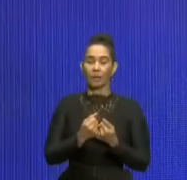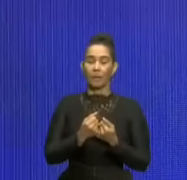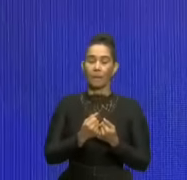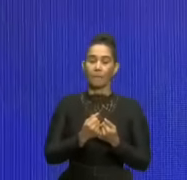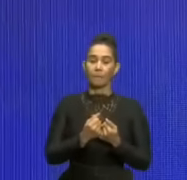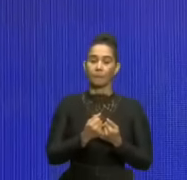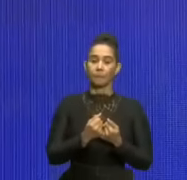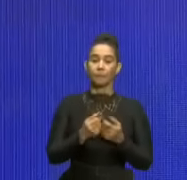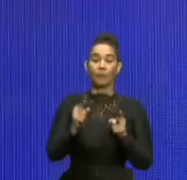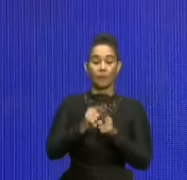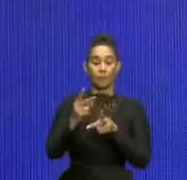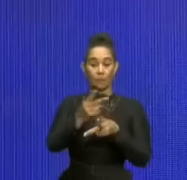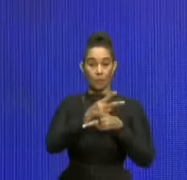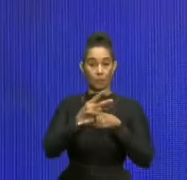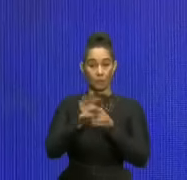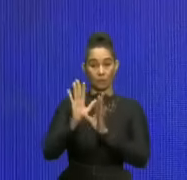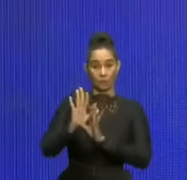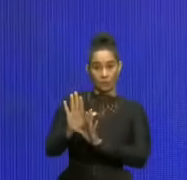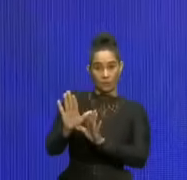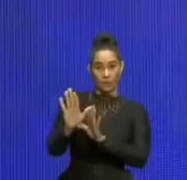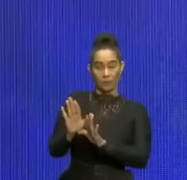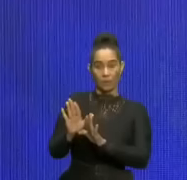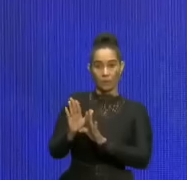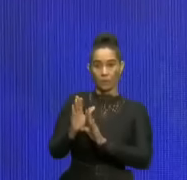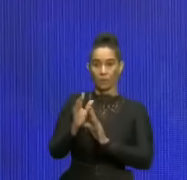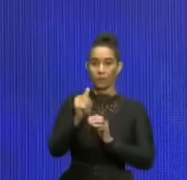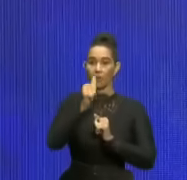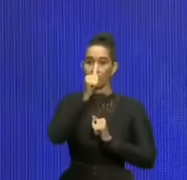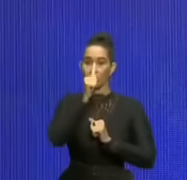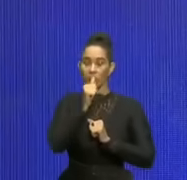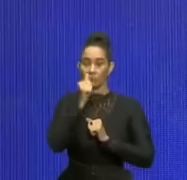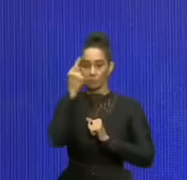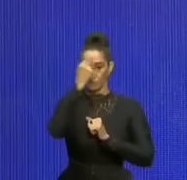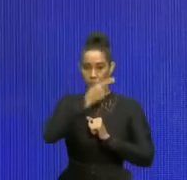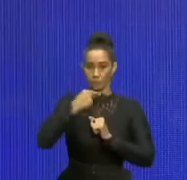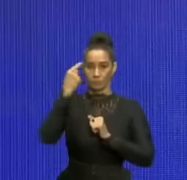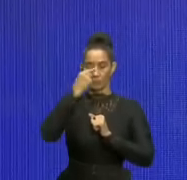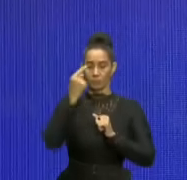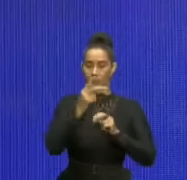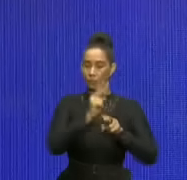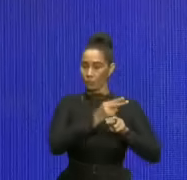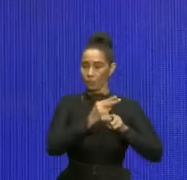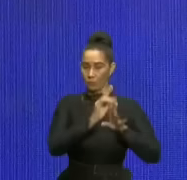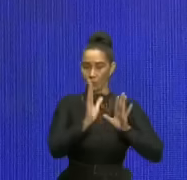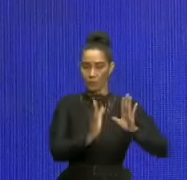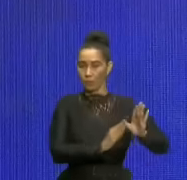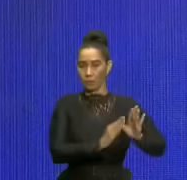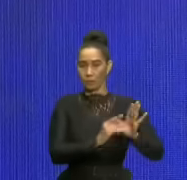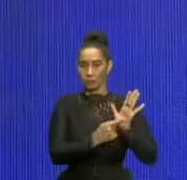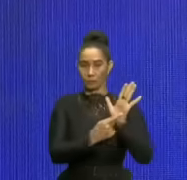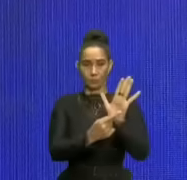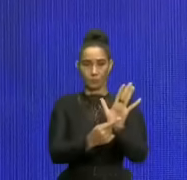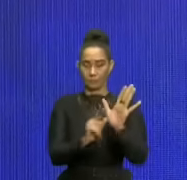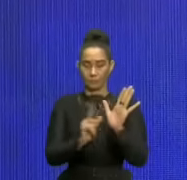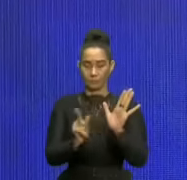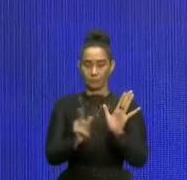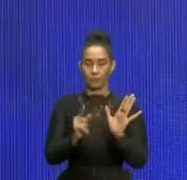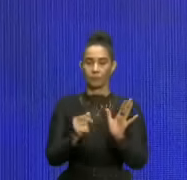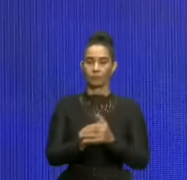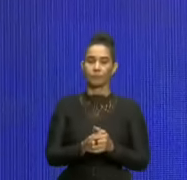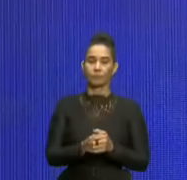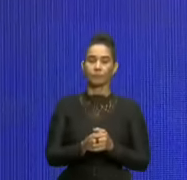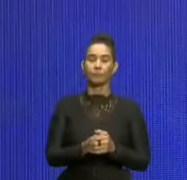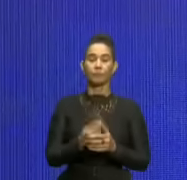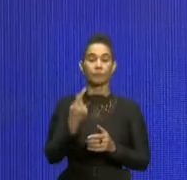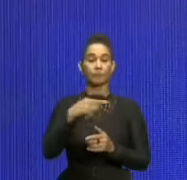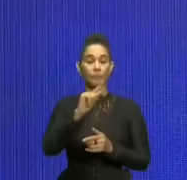también de seguridad de ellos, hay que mantener esto con la mayor discreción posible en ese